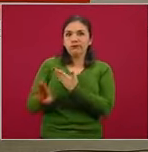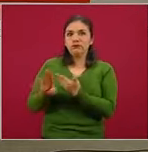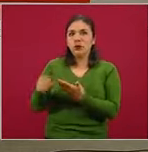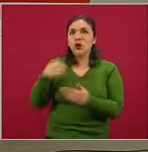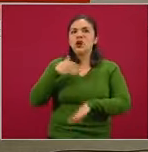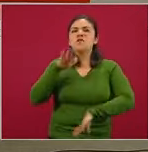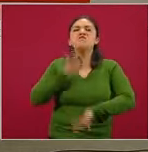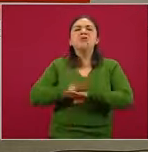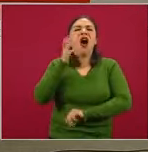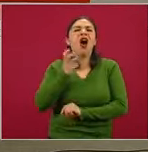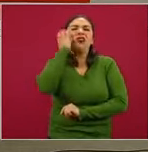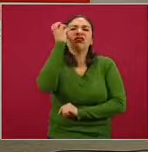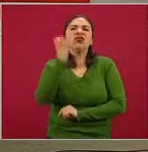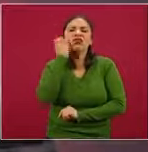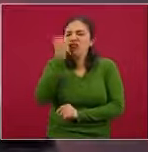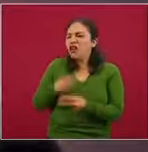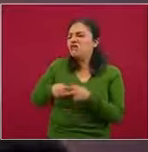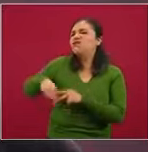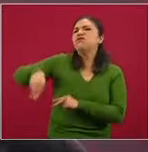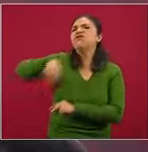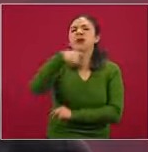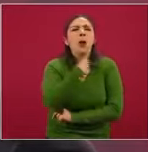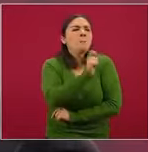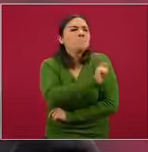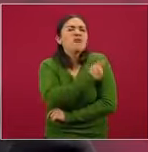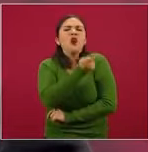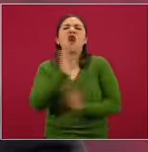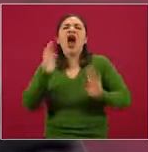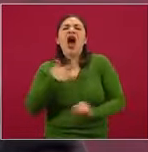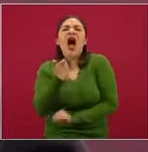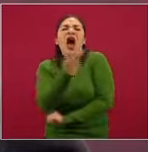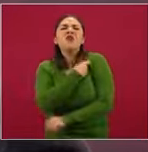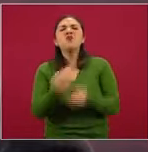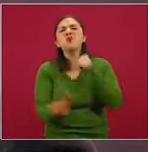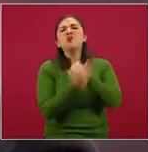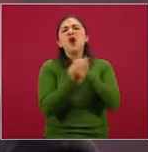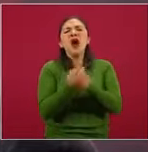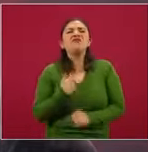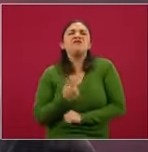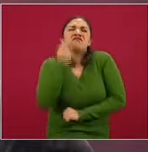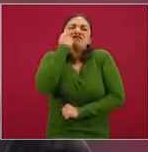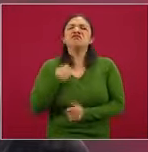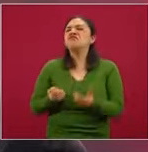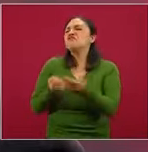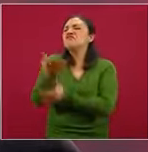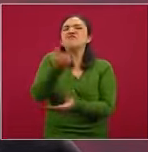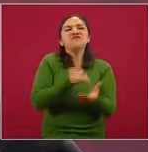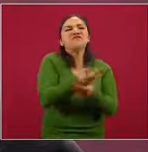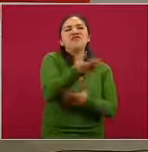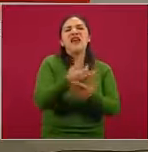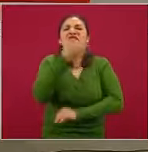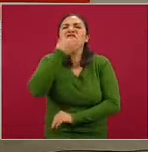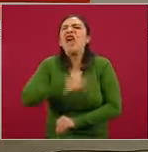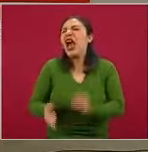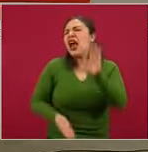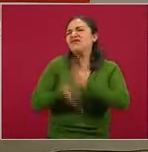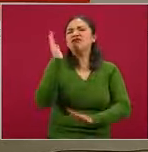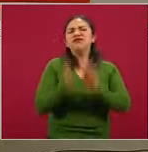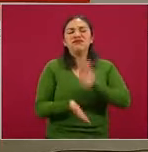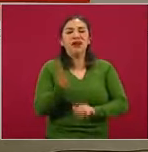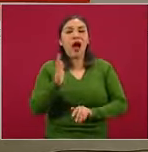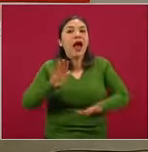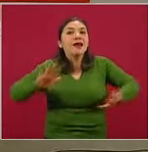expongo más y salgo a la calle y voy a una fiesta y me reúno con personas y entonces cambio la